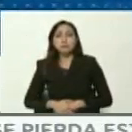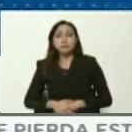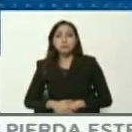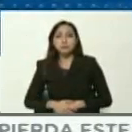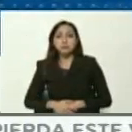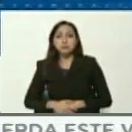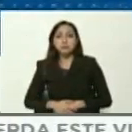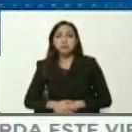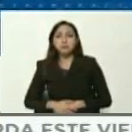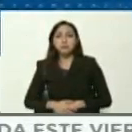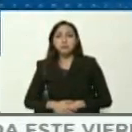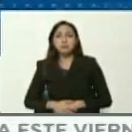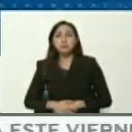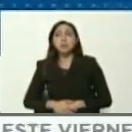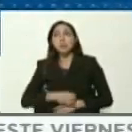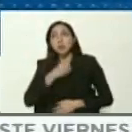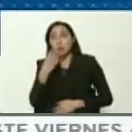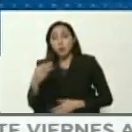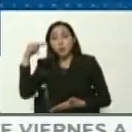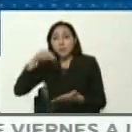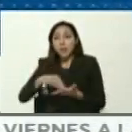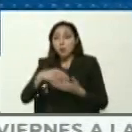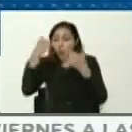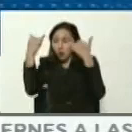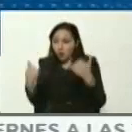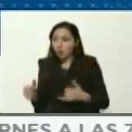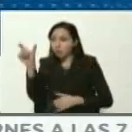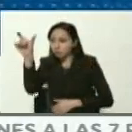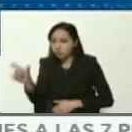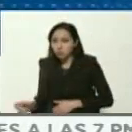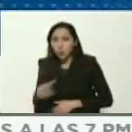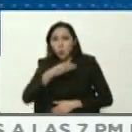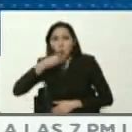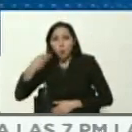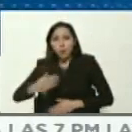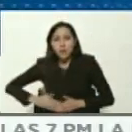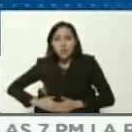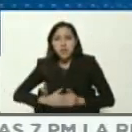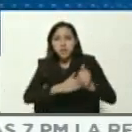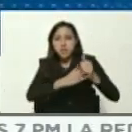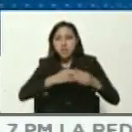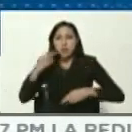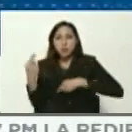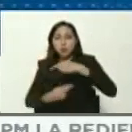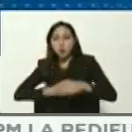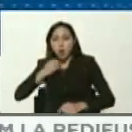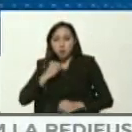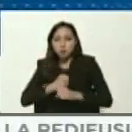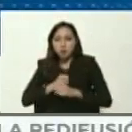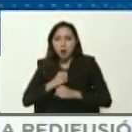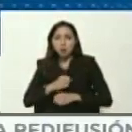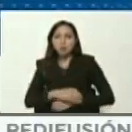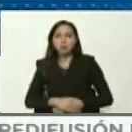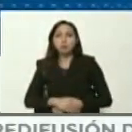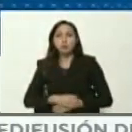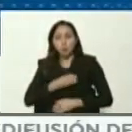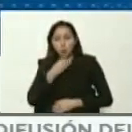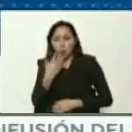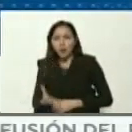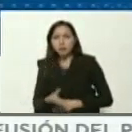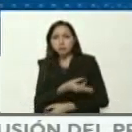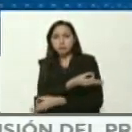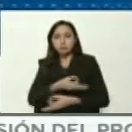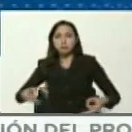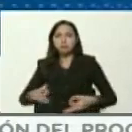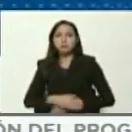2017. Y afortunadamente el Estado Miranda tiene a este joven, a este líder revolucionario, trabajador, eficiente